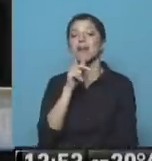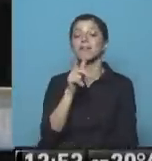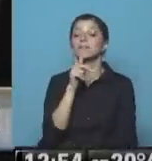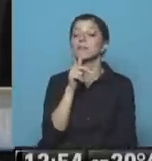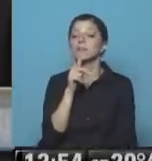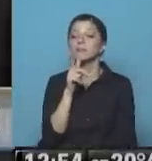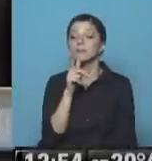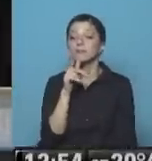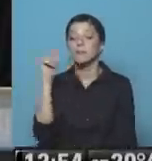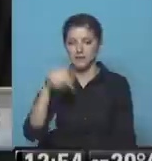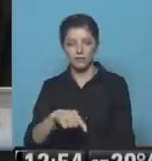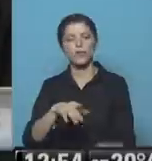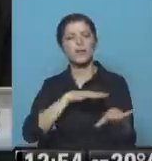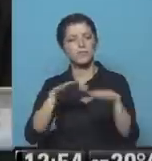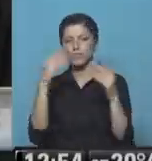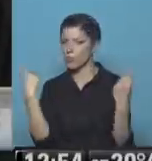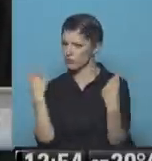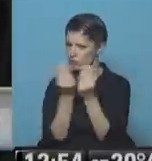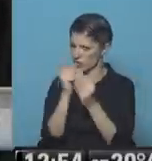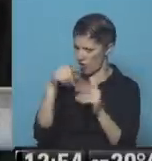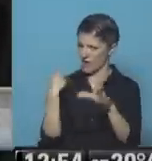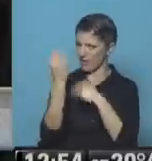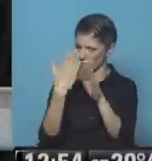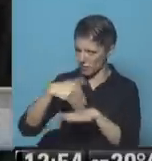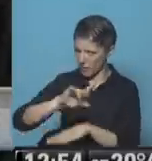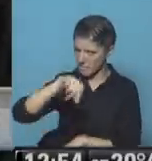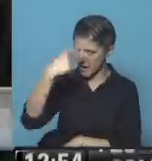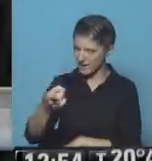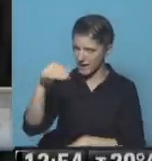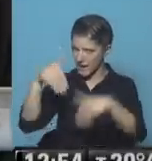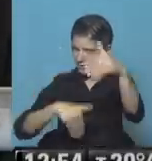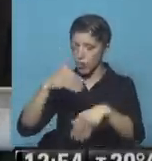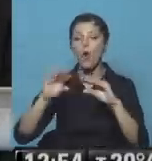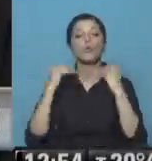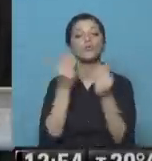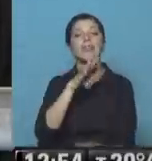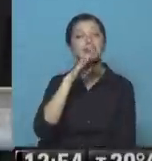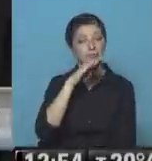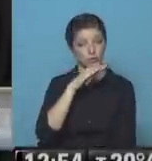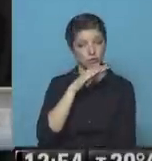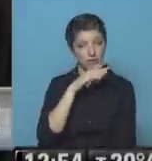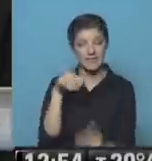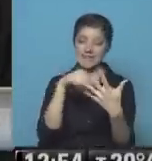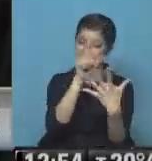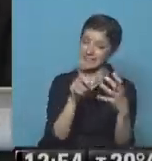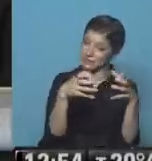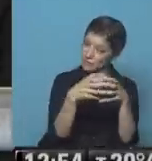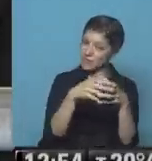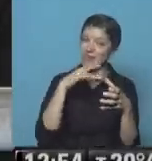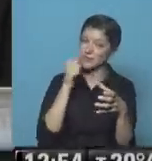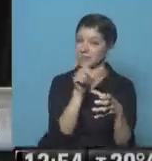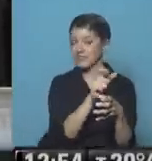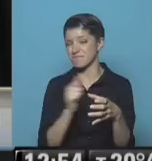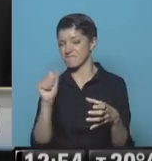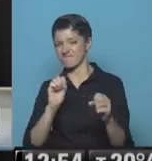está expresado en muchos de los candidatos que están en estas elecciones de mañana. 14 claro, candidatos, claro. En los cuales está muy poco